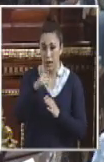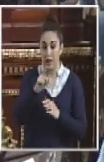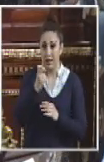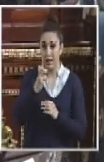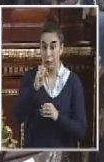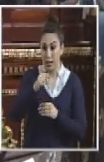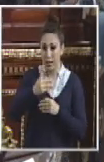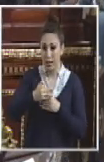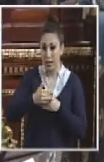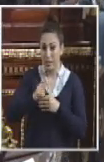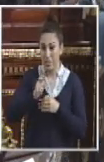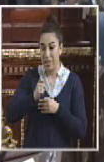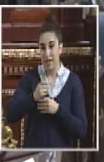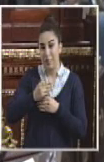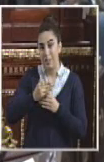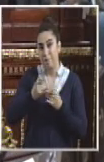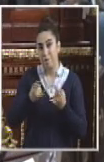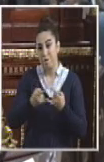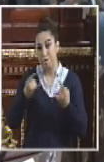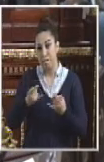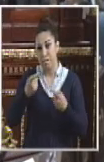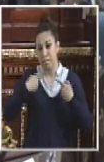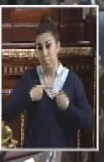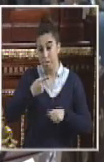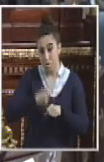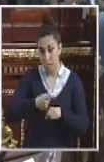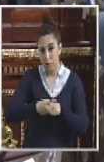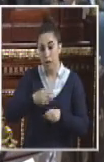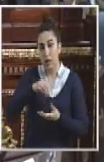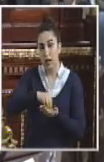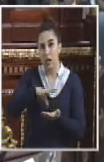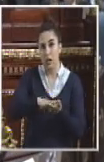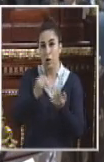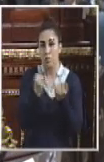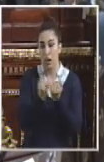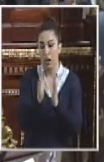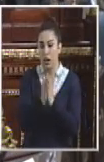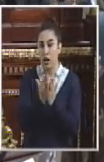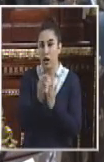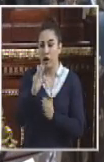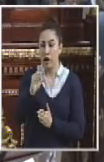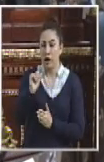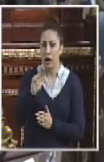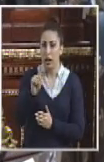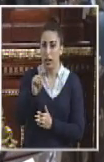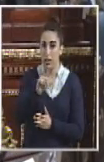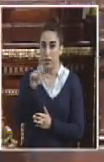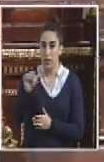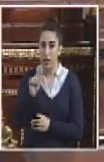universal de salud, ahora así se llama, pero con algunas condicionantes.